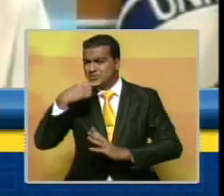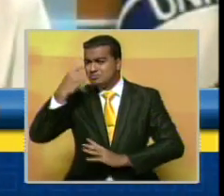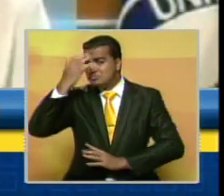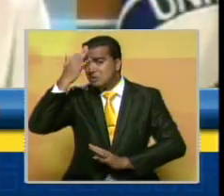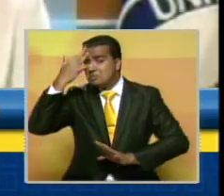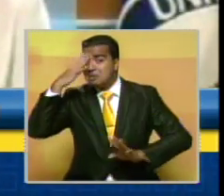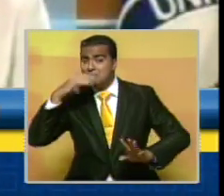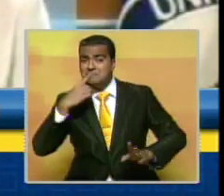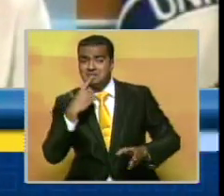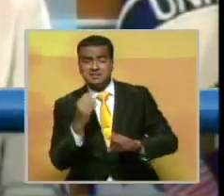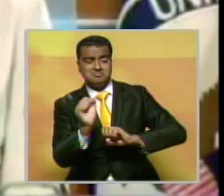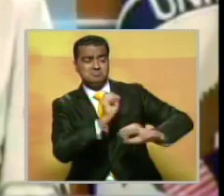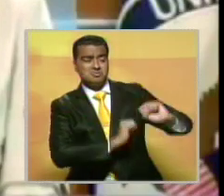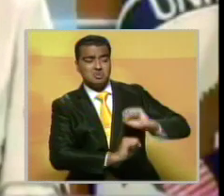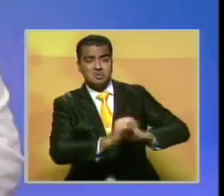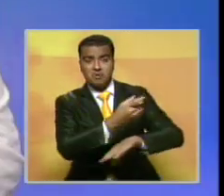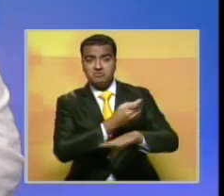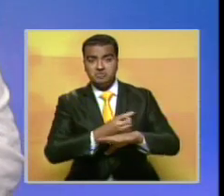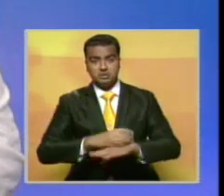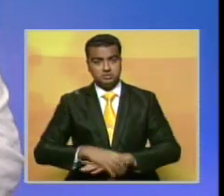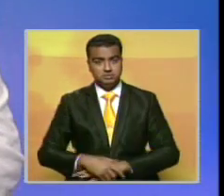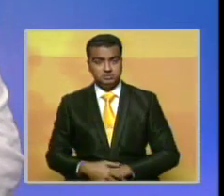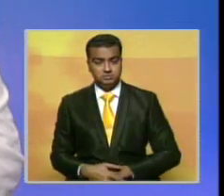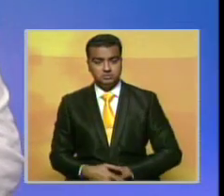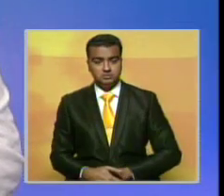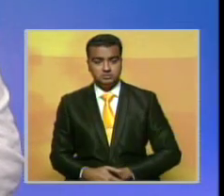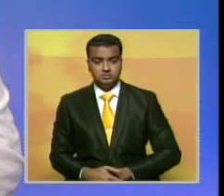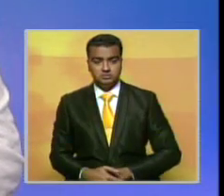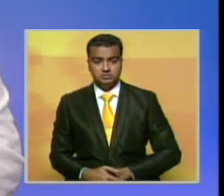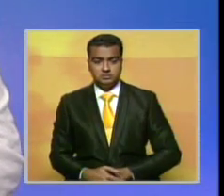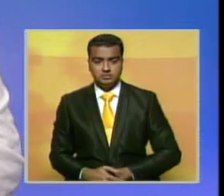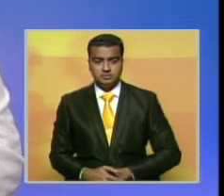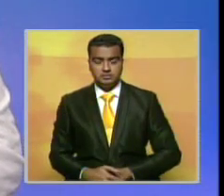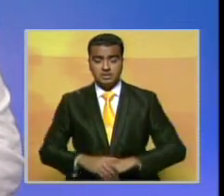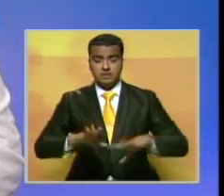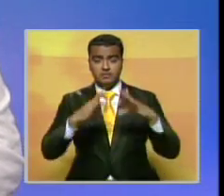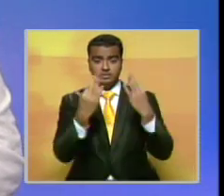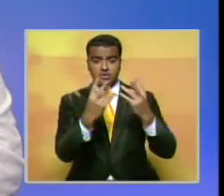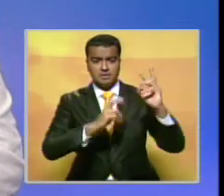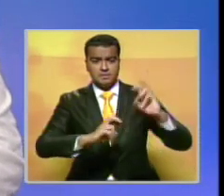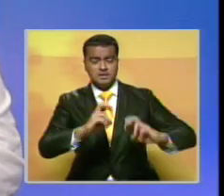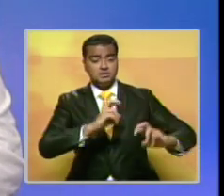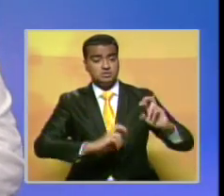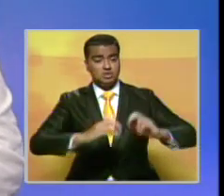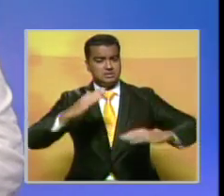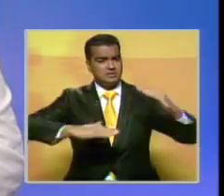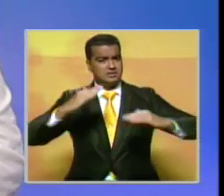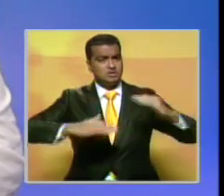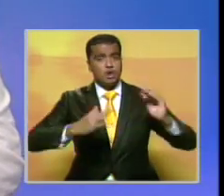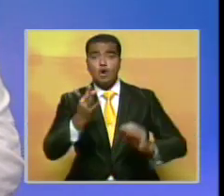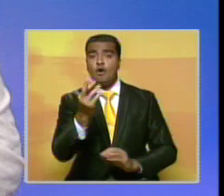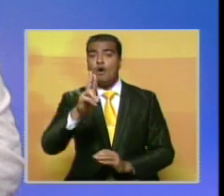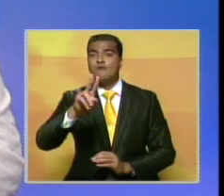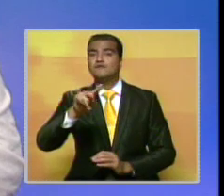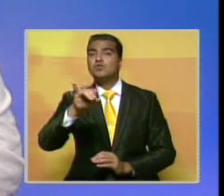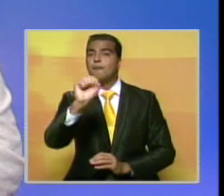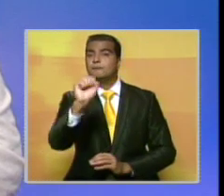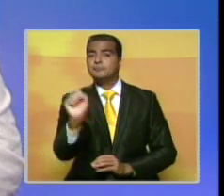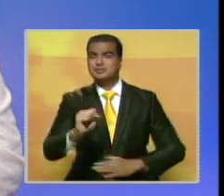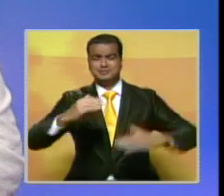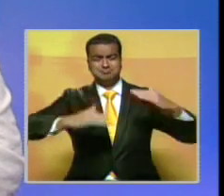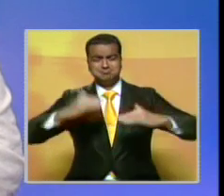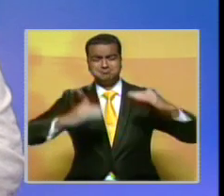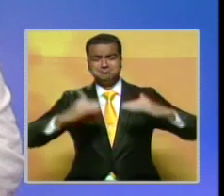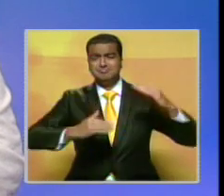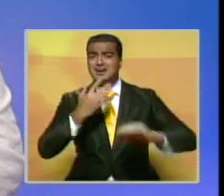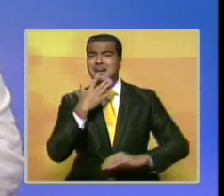supuestamente conspirar contra su gobierno. El portal de la Fundación Venezolana de Investigaciones Sismológicas, Funvisis, reportó un sismo de